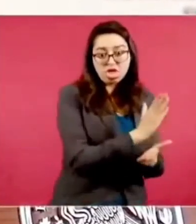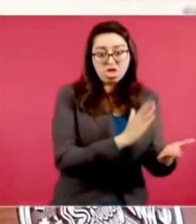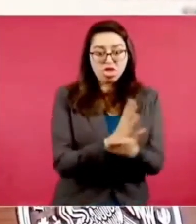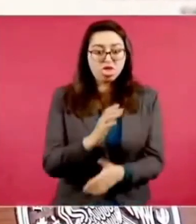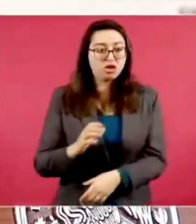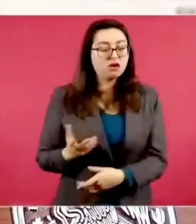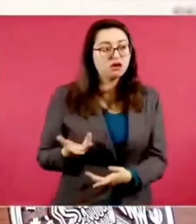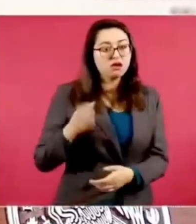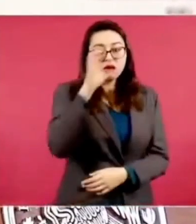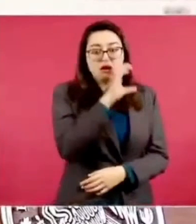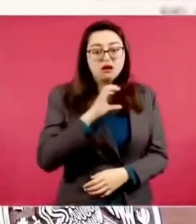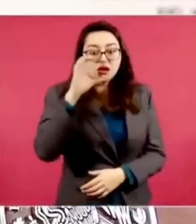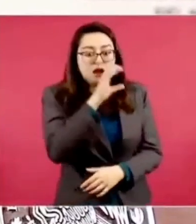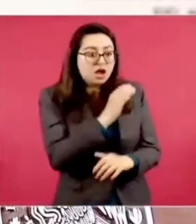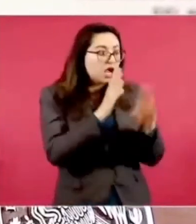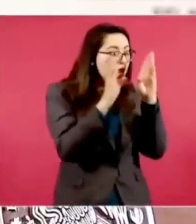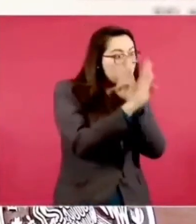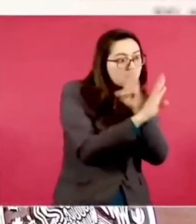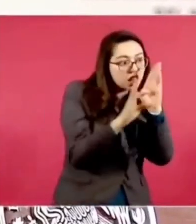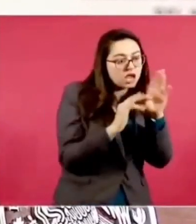espionaje ni vamos a investigar